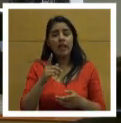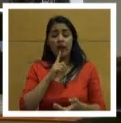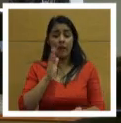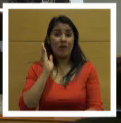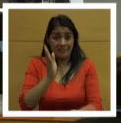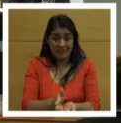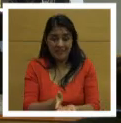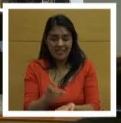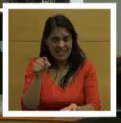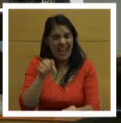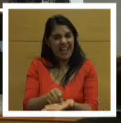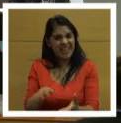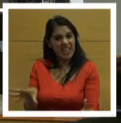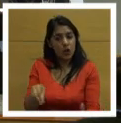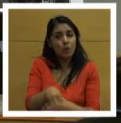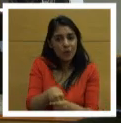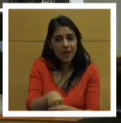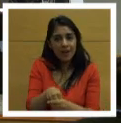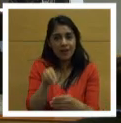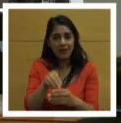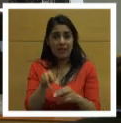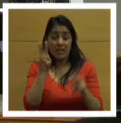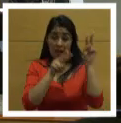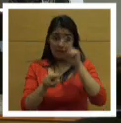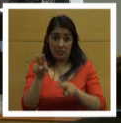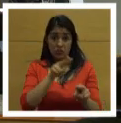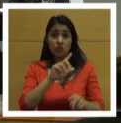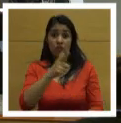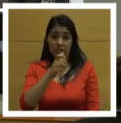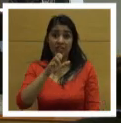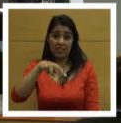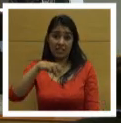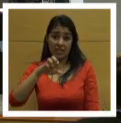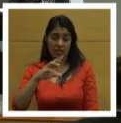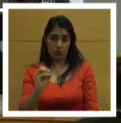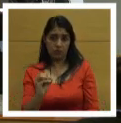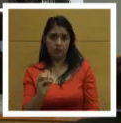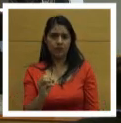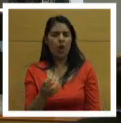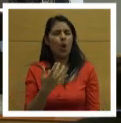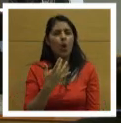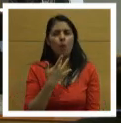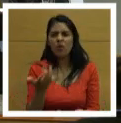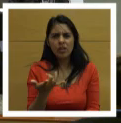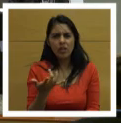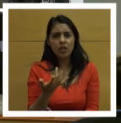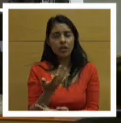haciéndonos algunas preguntas al respecto de por qué y para qué.